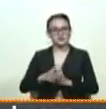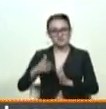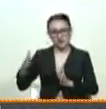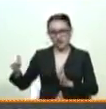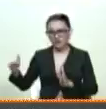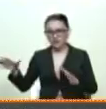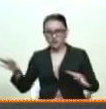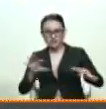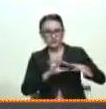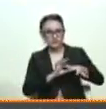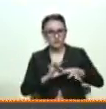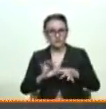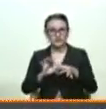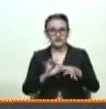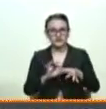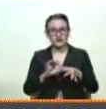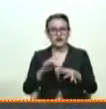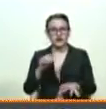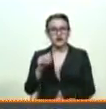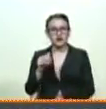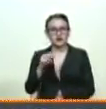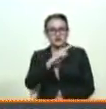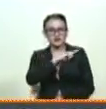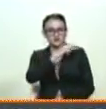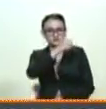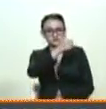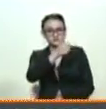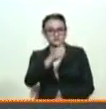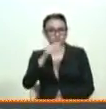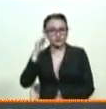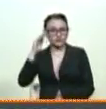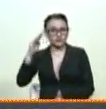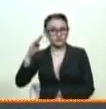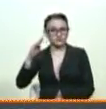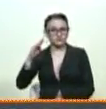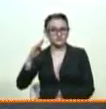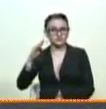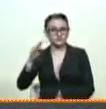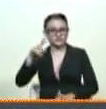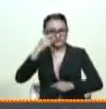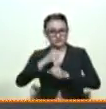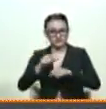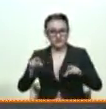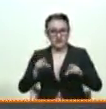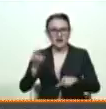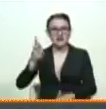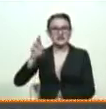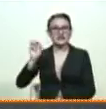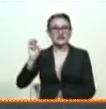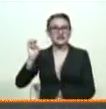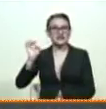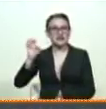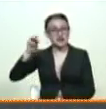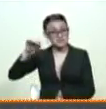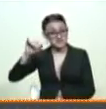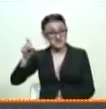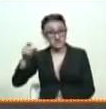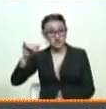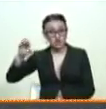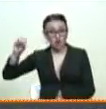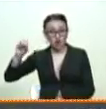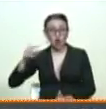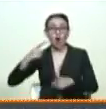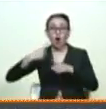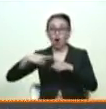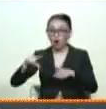en unidad, el señor almirante en jefe, comandante estratégico operacional Remigio Ceballos. Está también